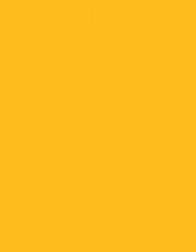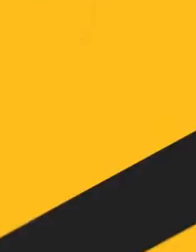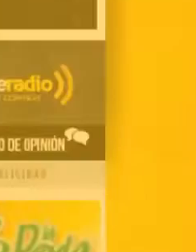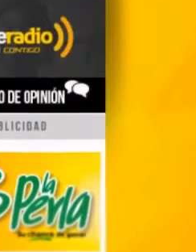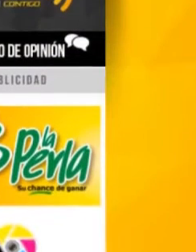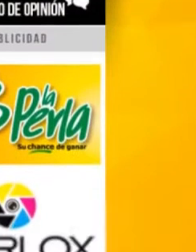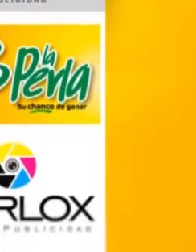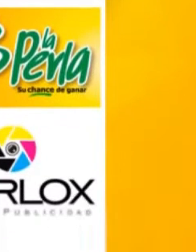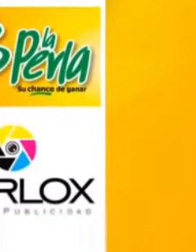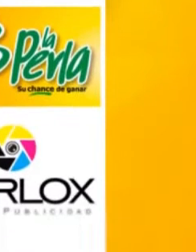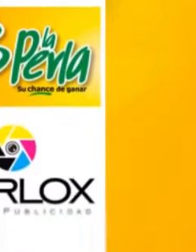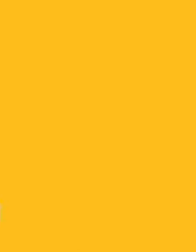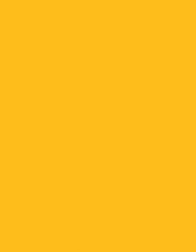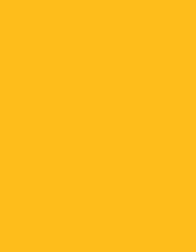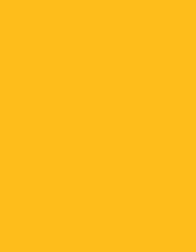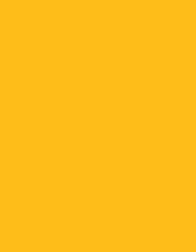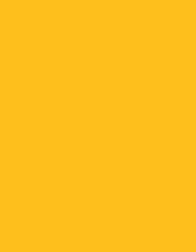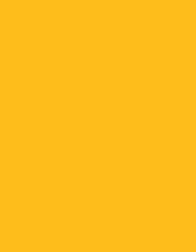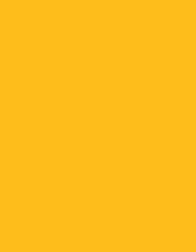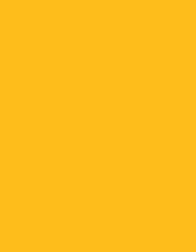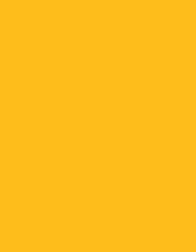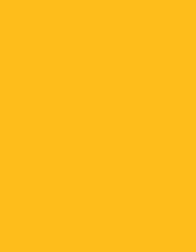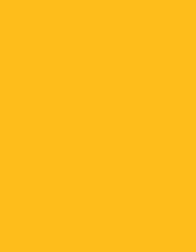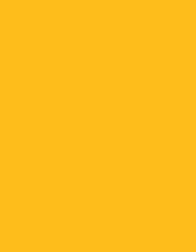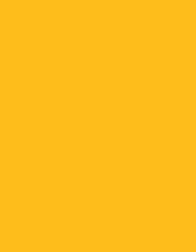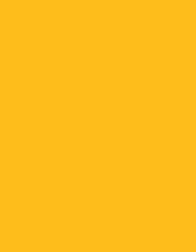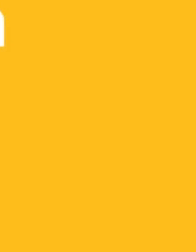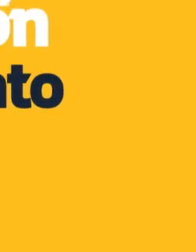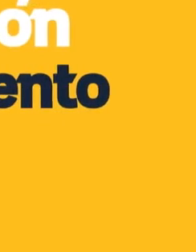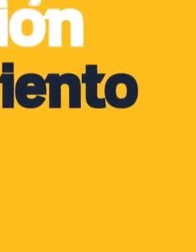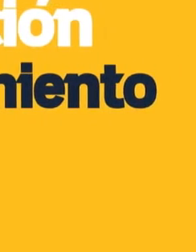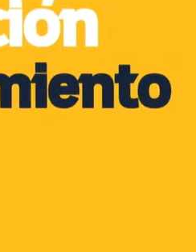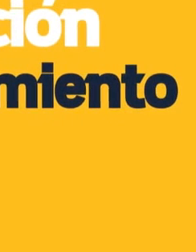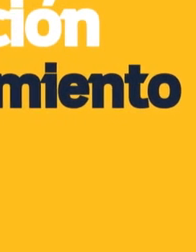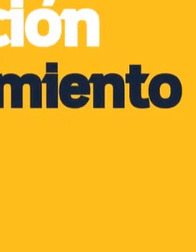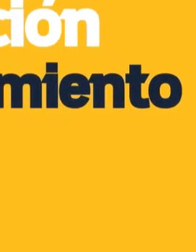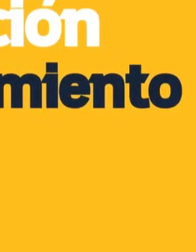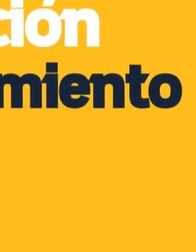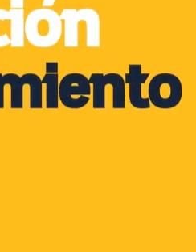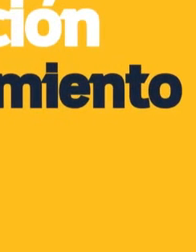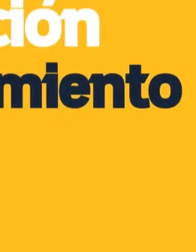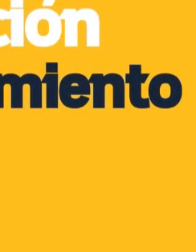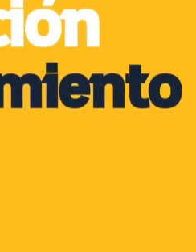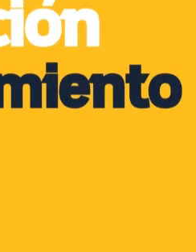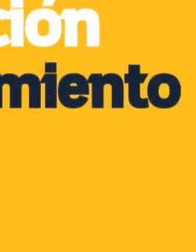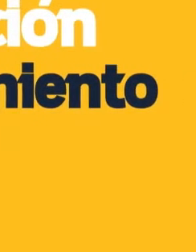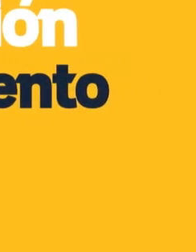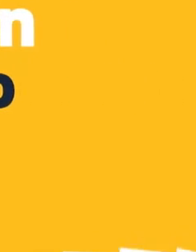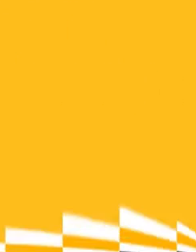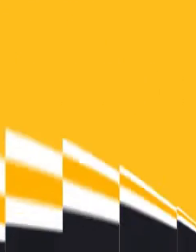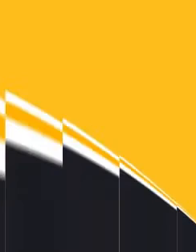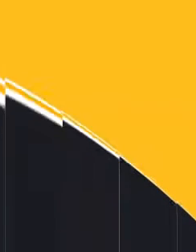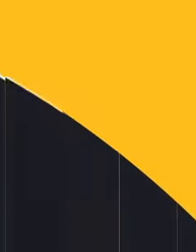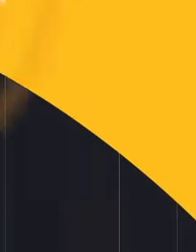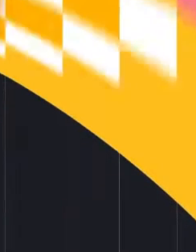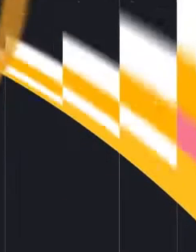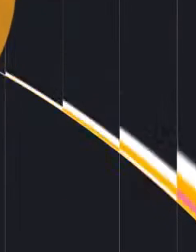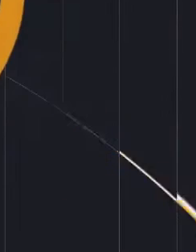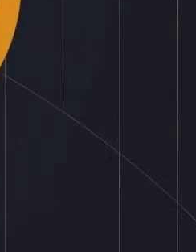www.enlacetelevisión.com y clique el banner de Enlace Radio. Música. Música. Información y entretenimiento. Entretenimiento. Que va a